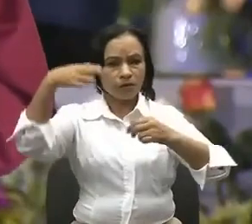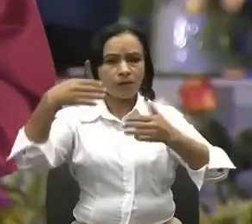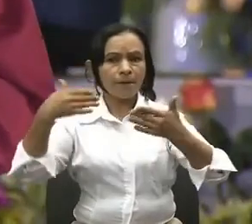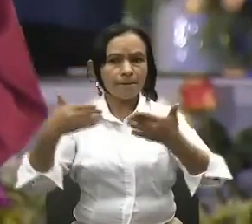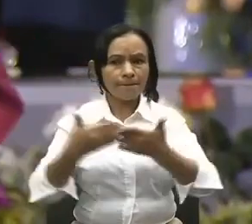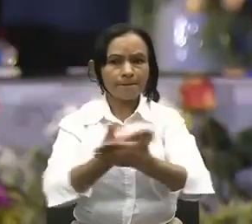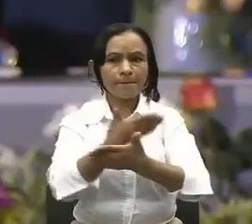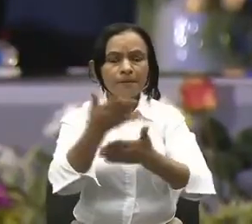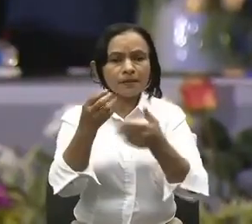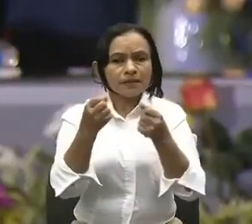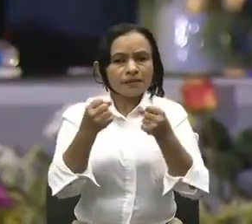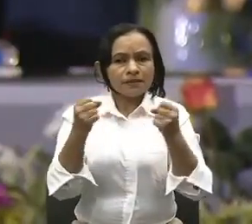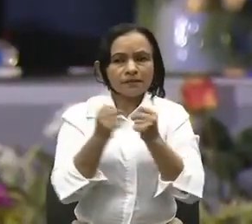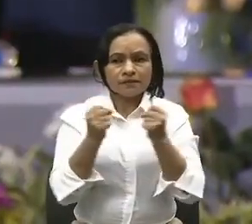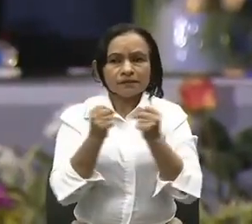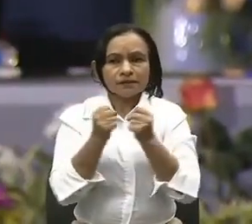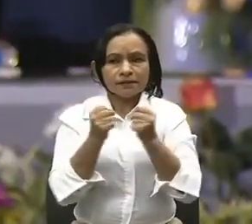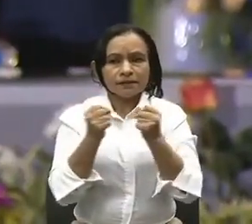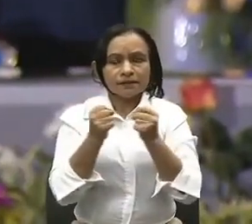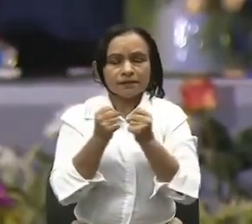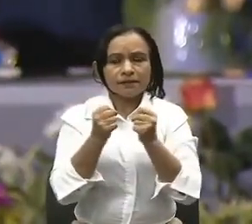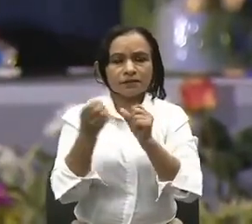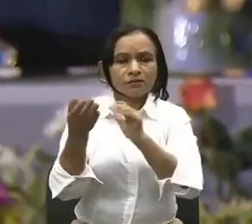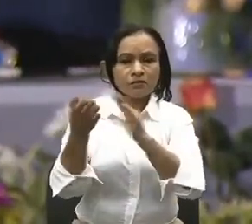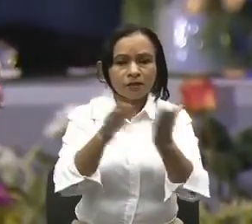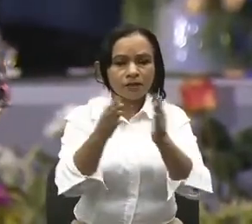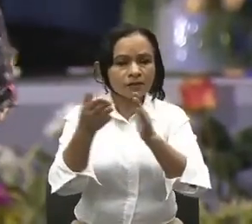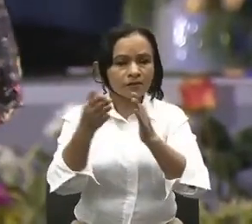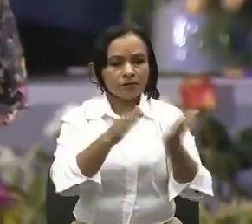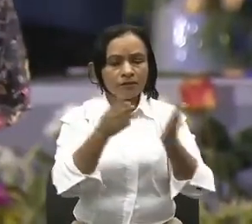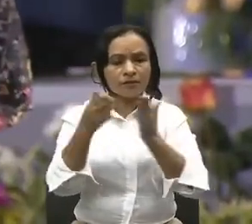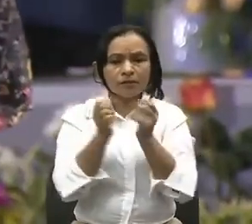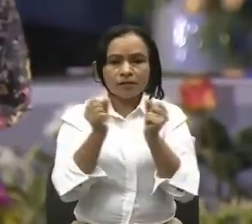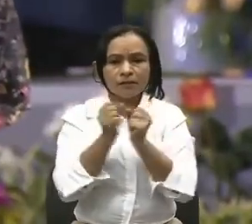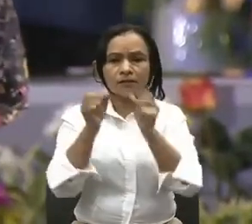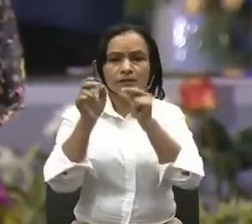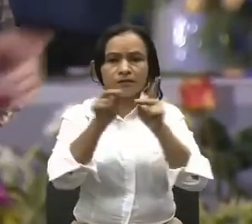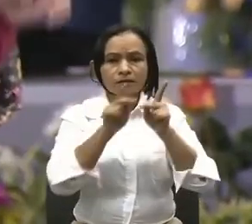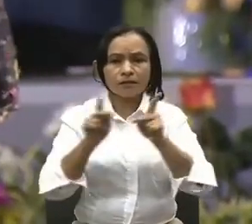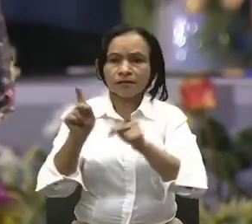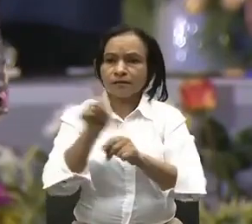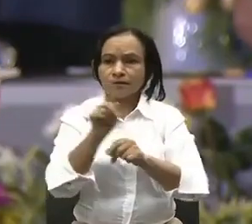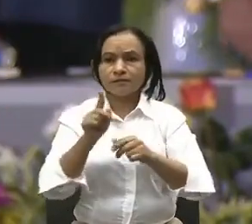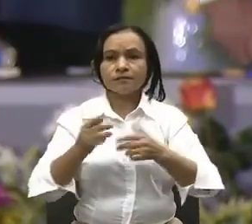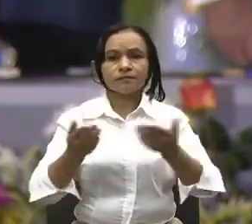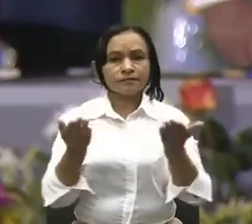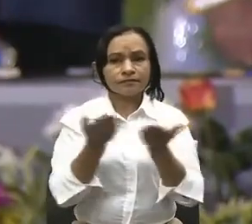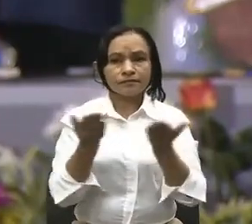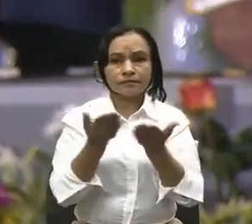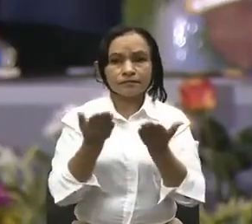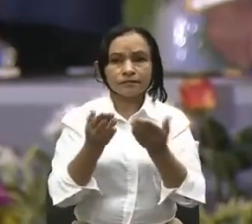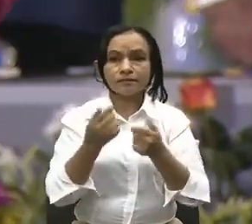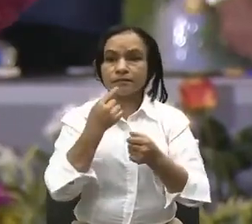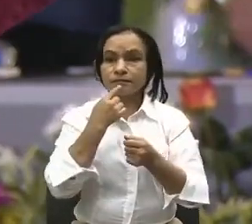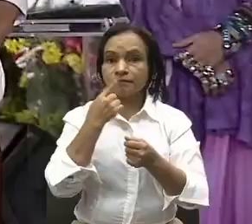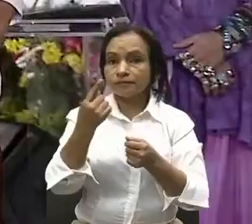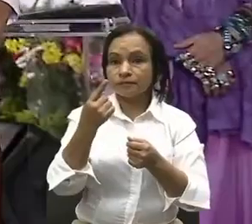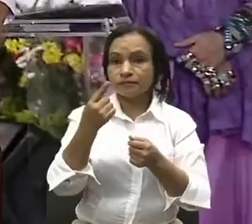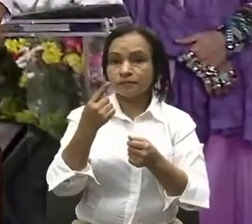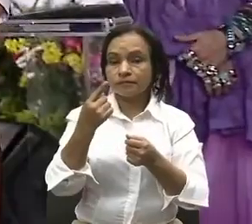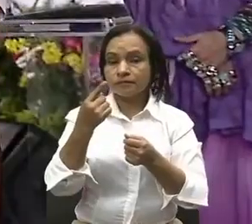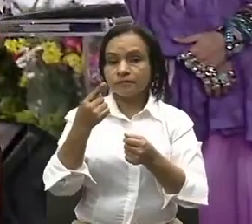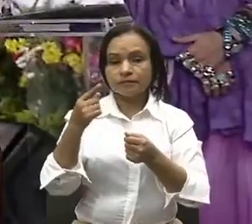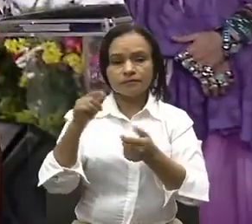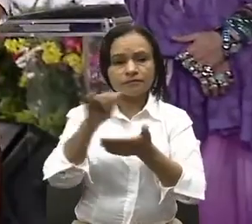del invierno no muriesen de frío. Porque como Darío lo decía, cuando pasó por